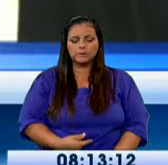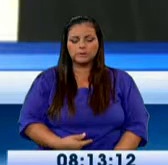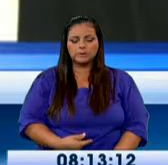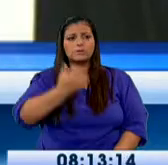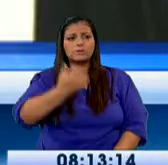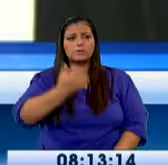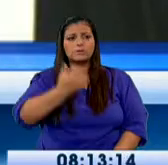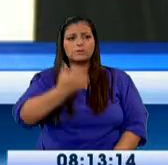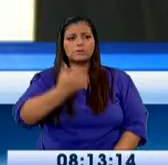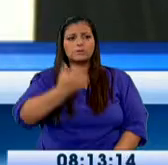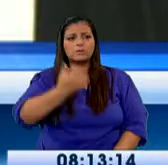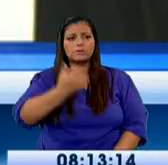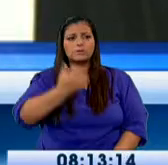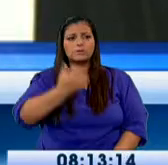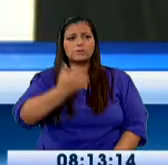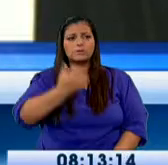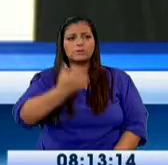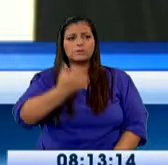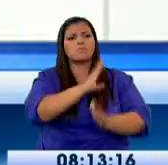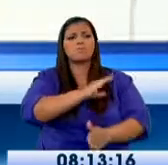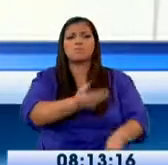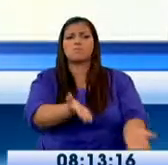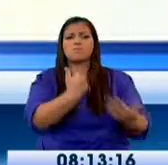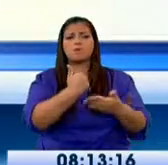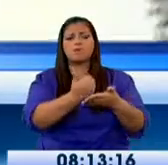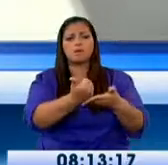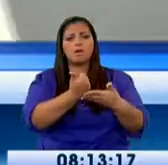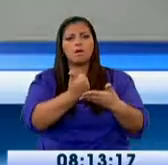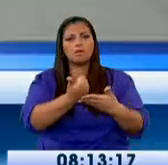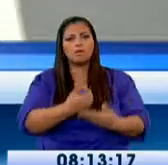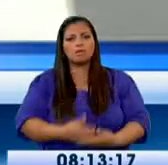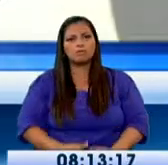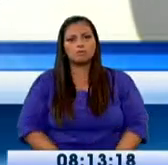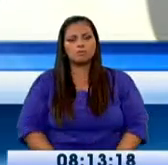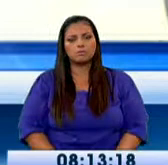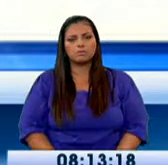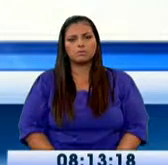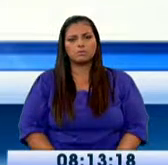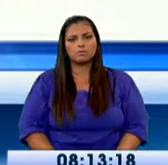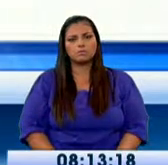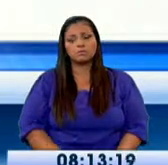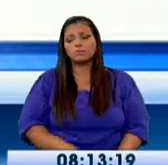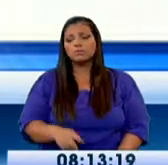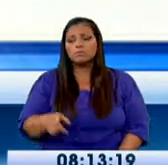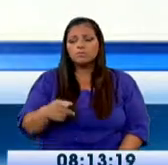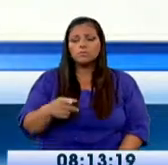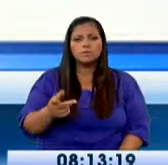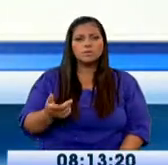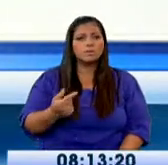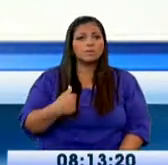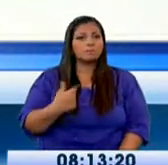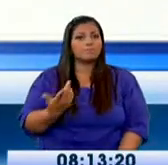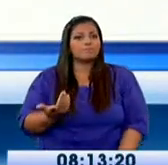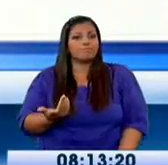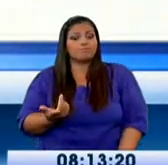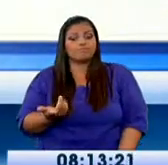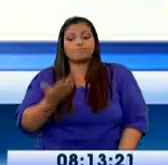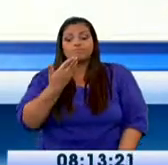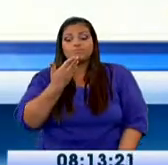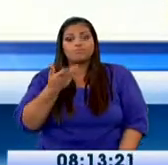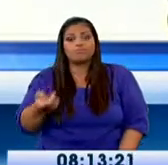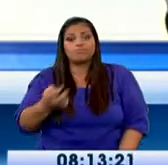911 y solicitar la ayuda respectiva del personal policial, no sabríamos en qué hubiese